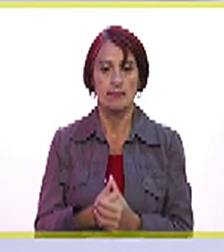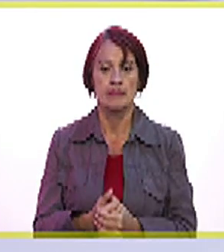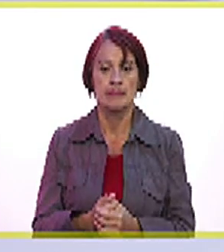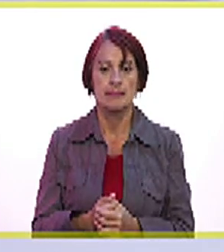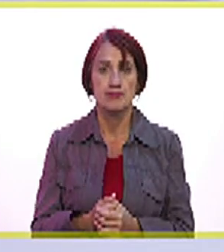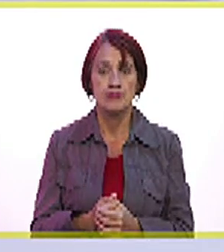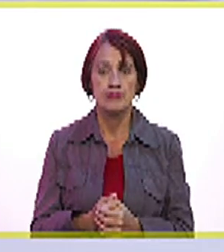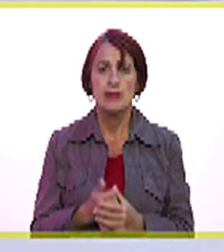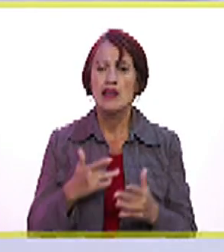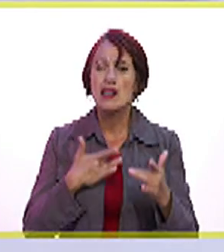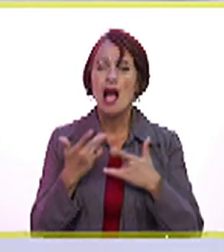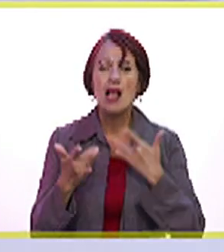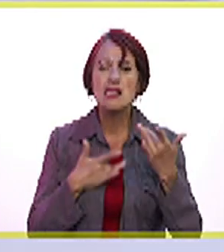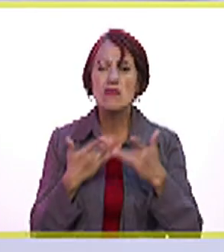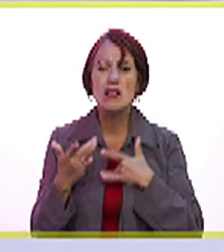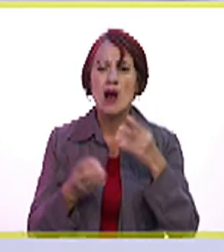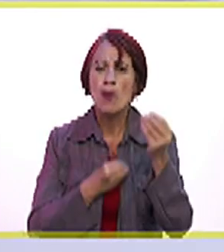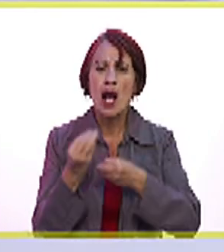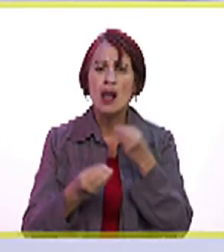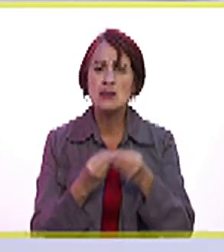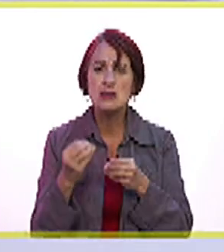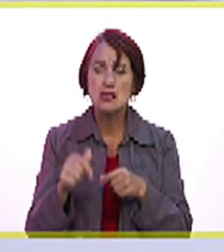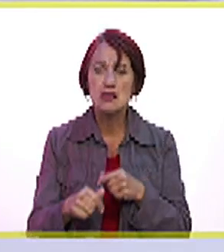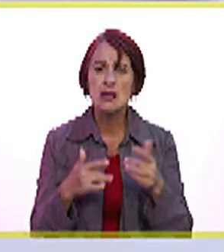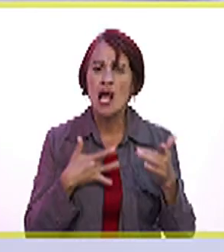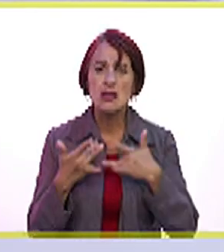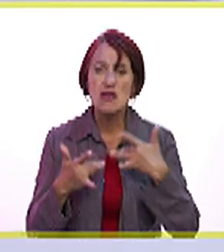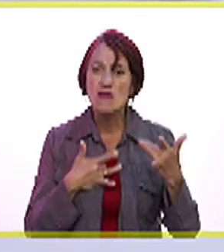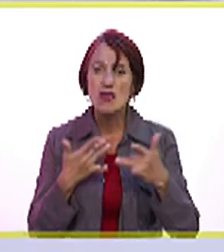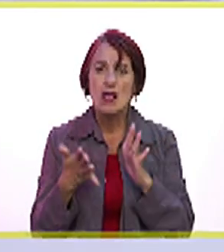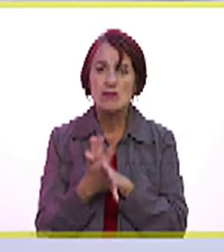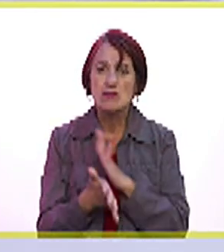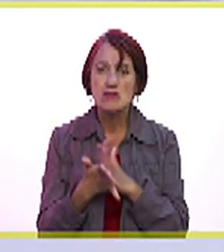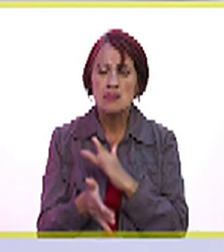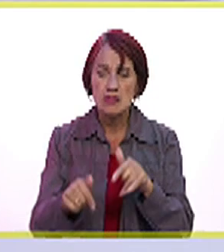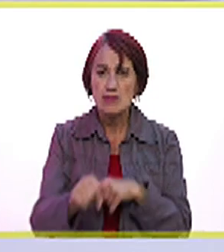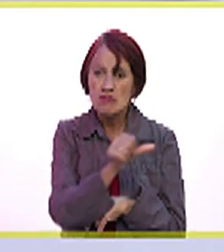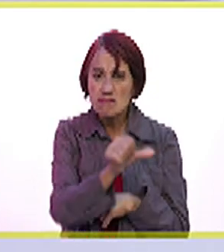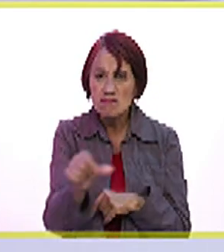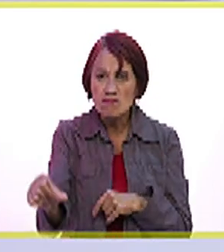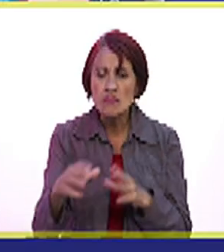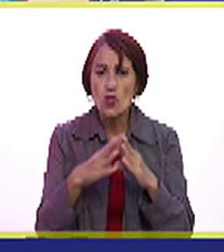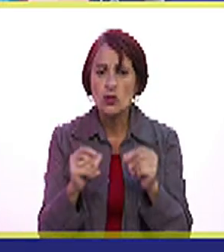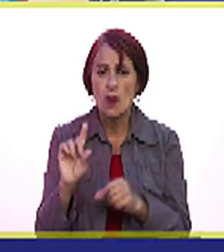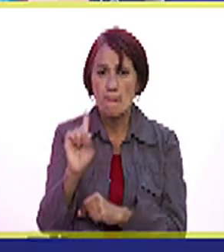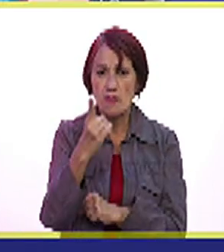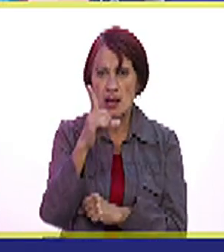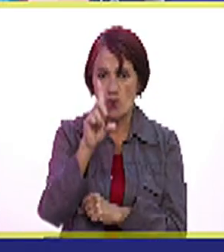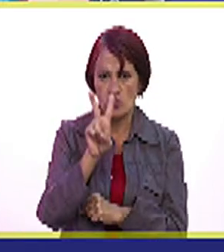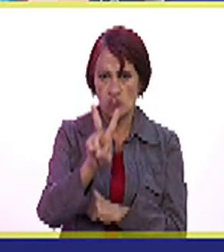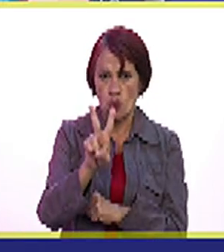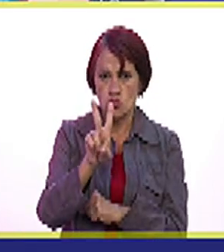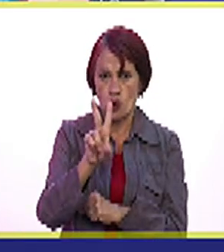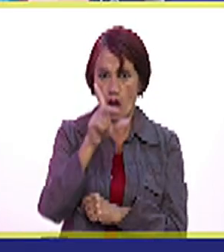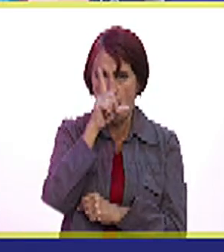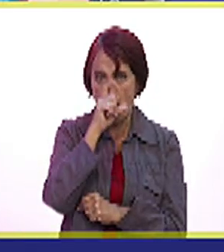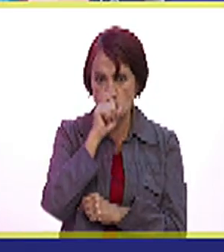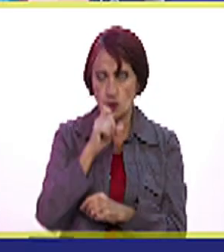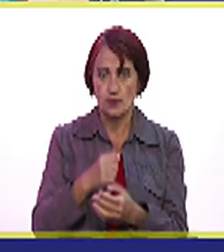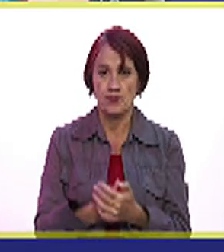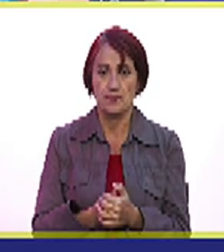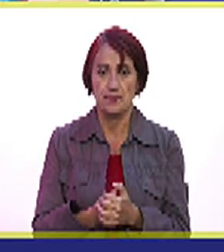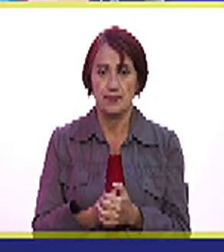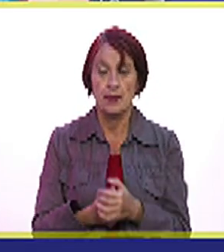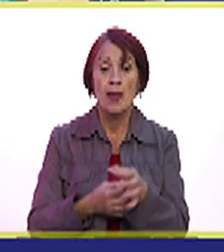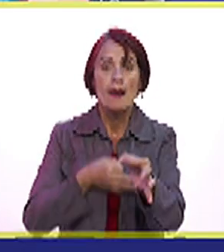¿Qué actividades van a realizar las y los estudiantes esta semana de primero, segundo y tercer año? Van a